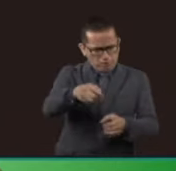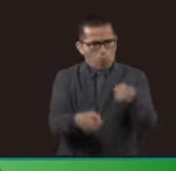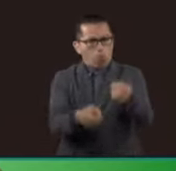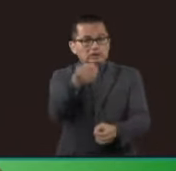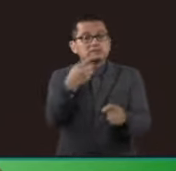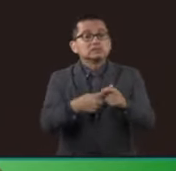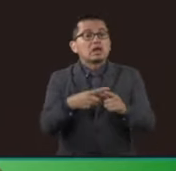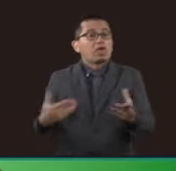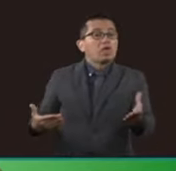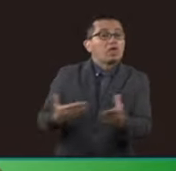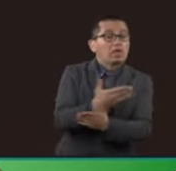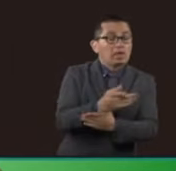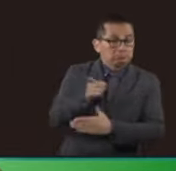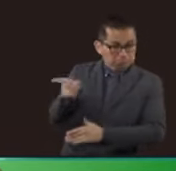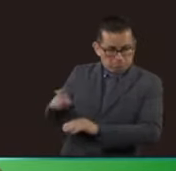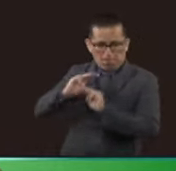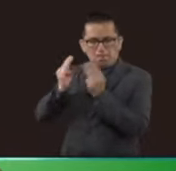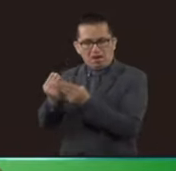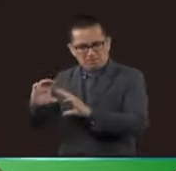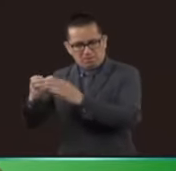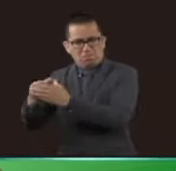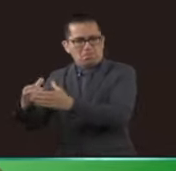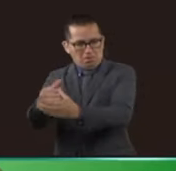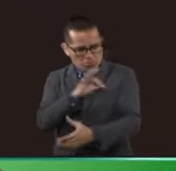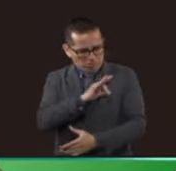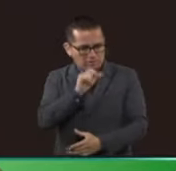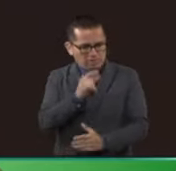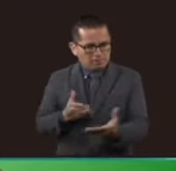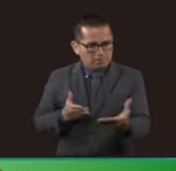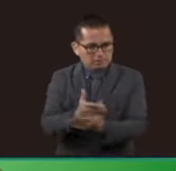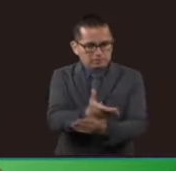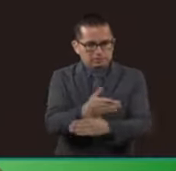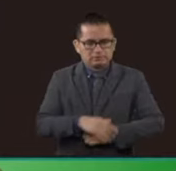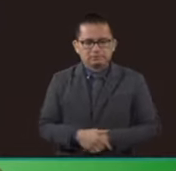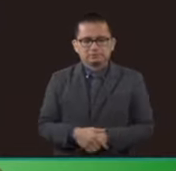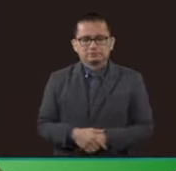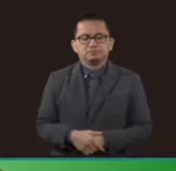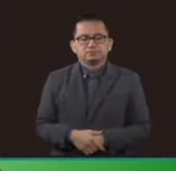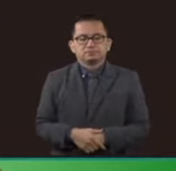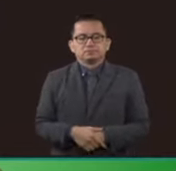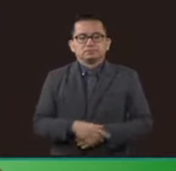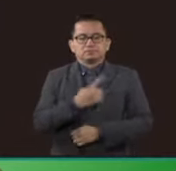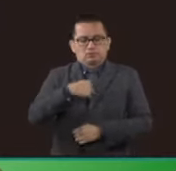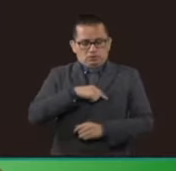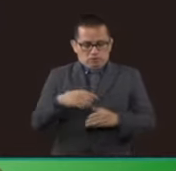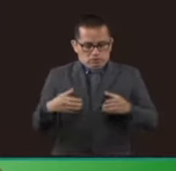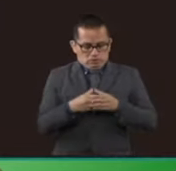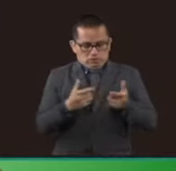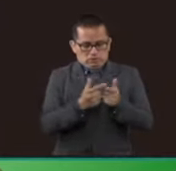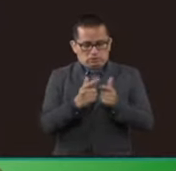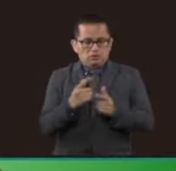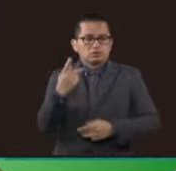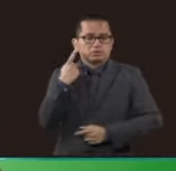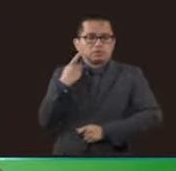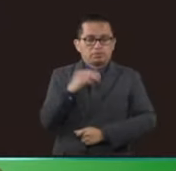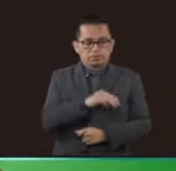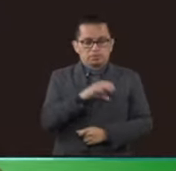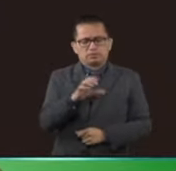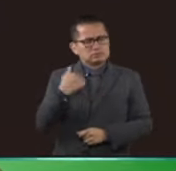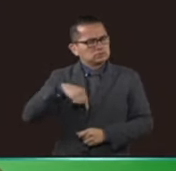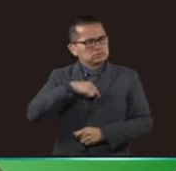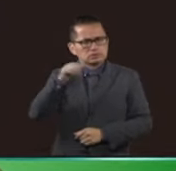organizada en movimiento ciudadano hemos sido congruentes con la defensa de las